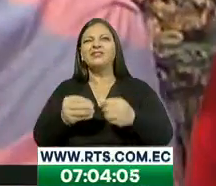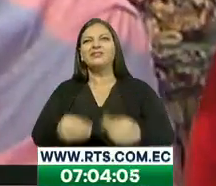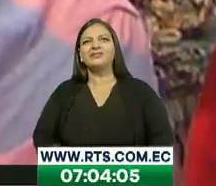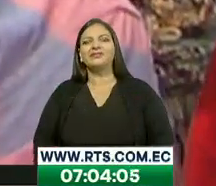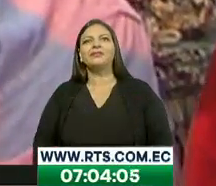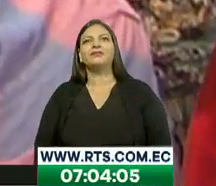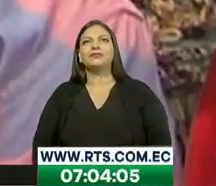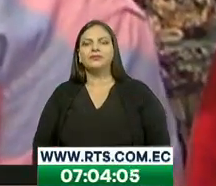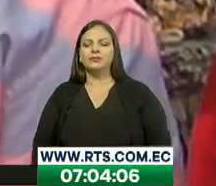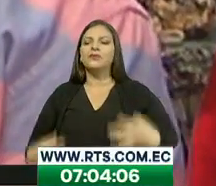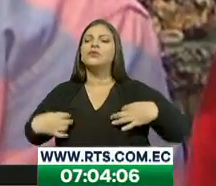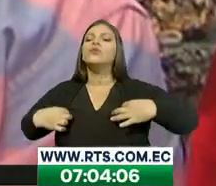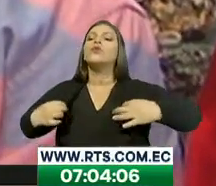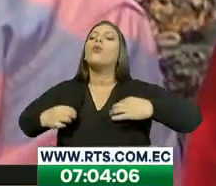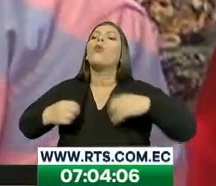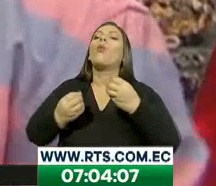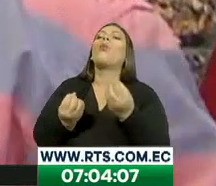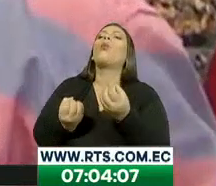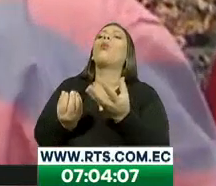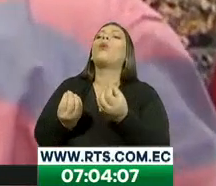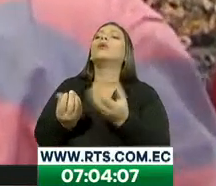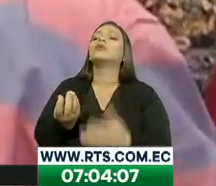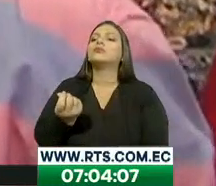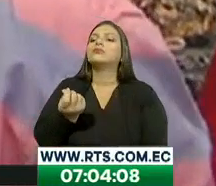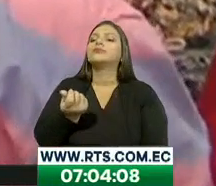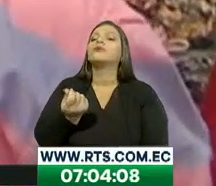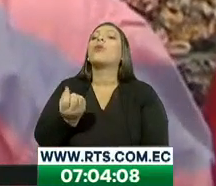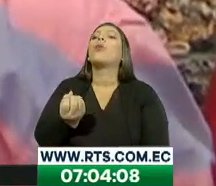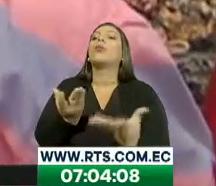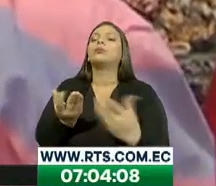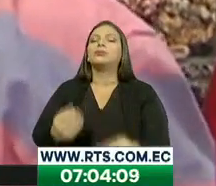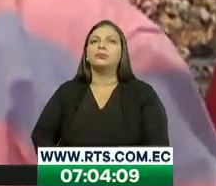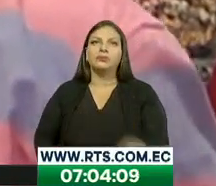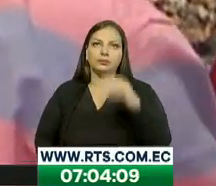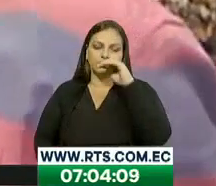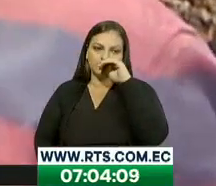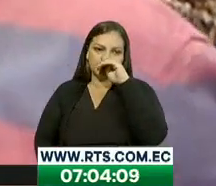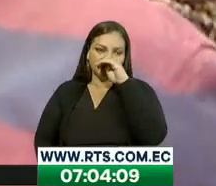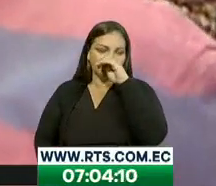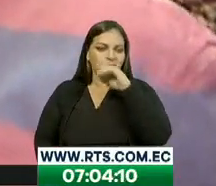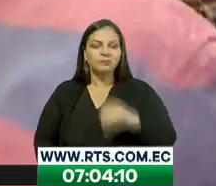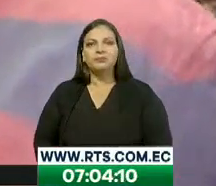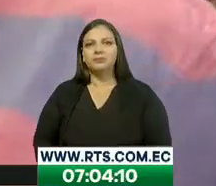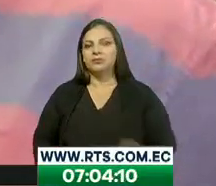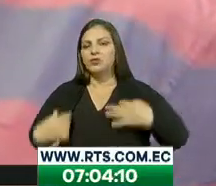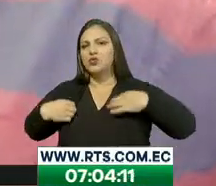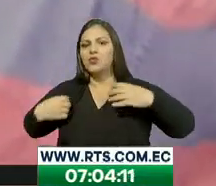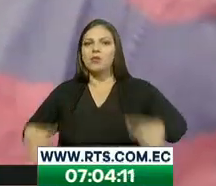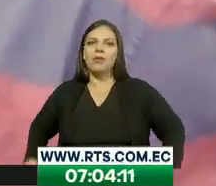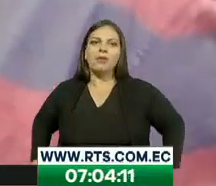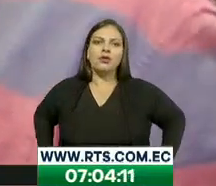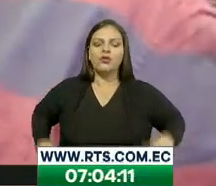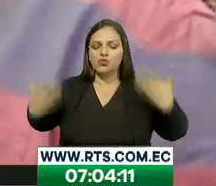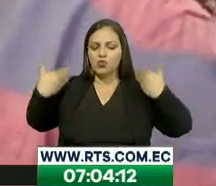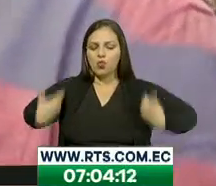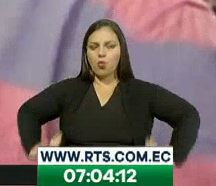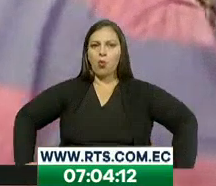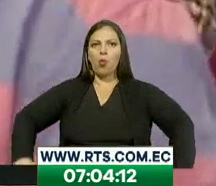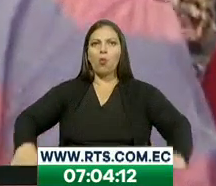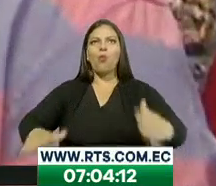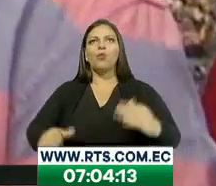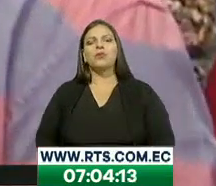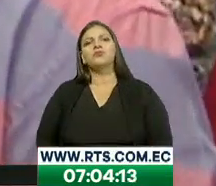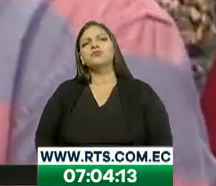Blusas, ¿desde qué precio? ¿Un outfit para una mujer cuánto puede llegar a costar? Un outfit para una mujer, pues hay blusas